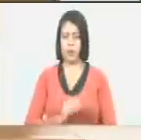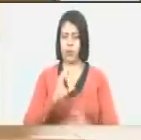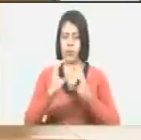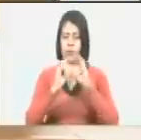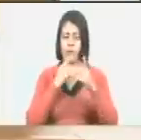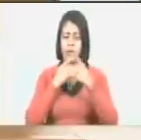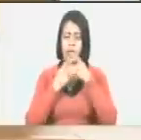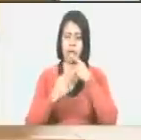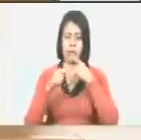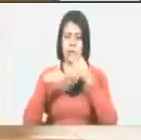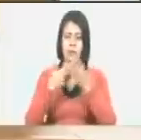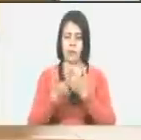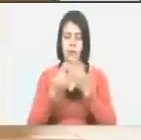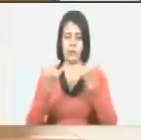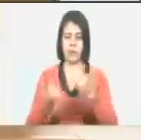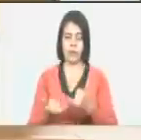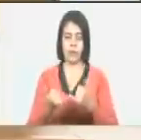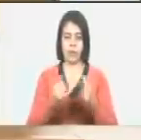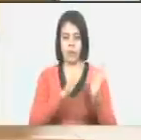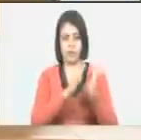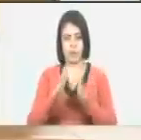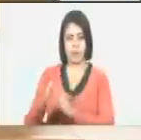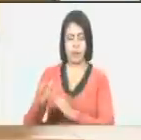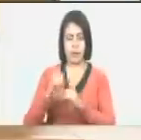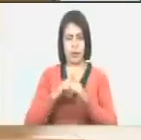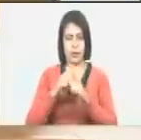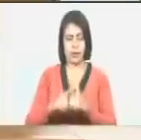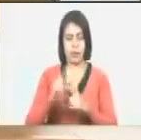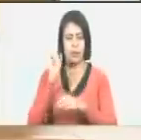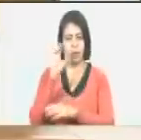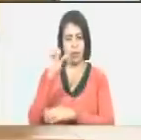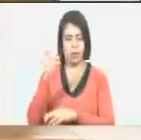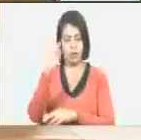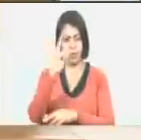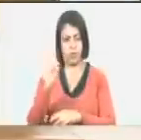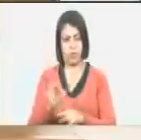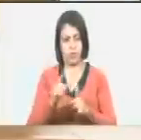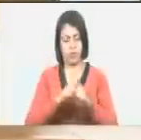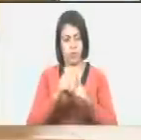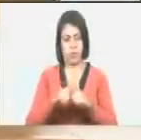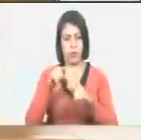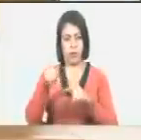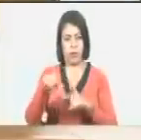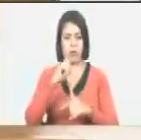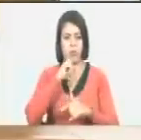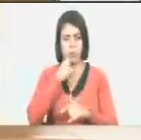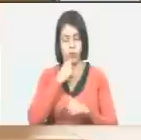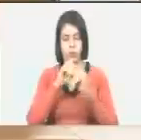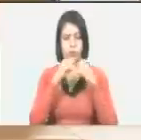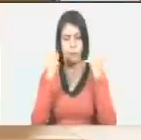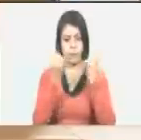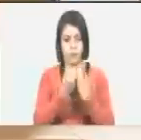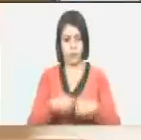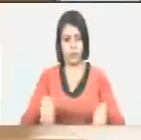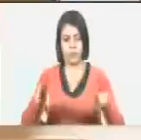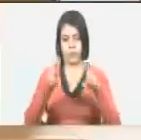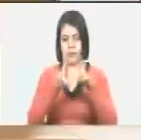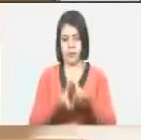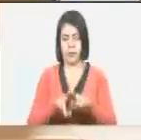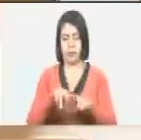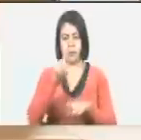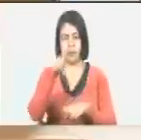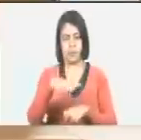la cual informa sobre el llamamiento de la Duma Estatal de la Asamblea Federal de la Federación de Rusia, la Organización de las Naciones